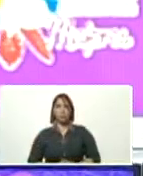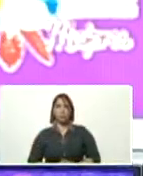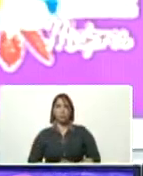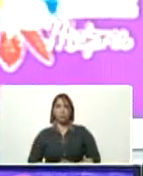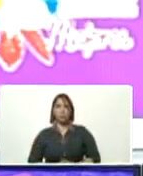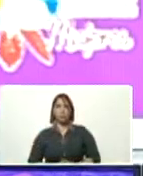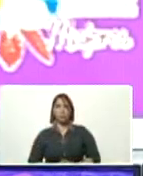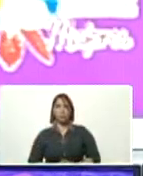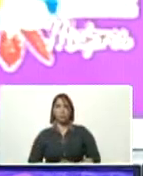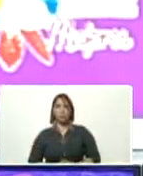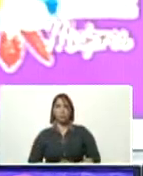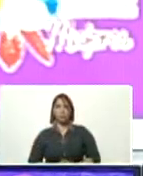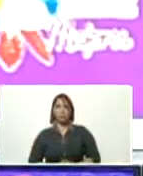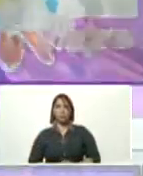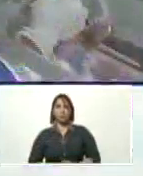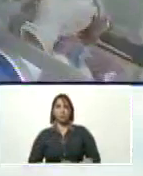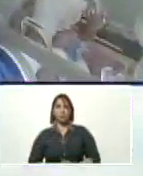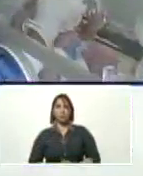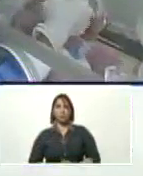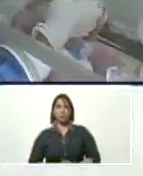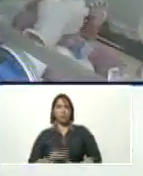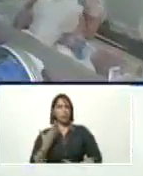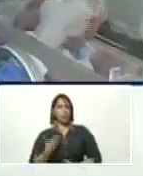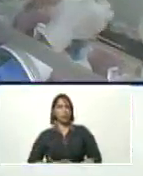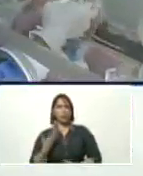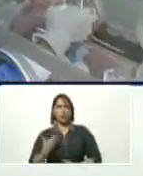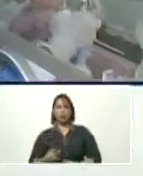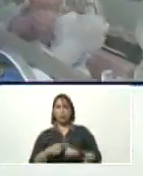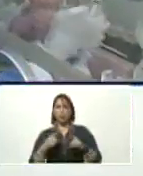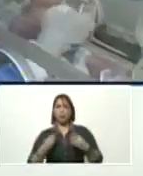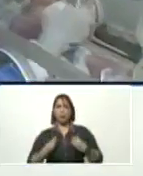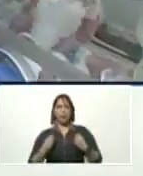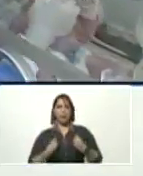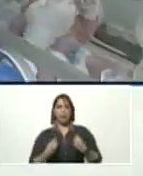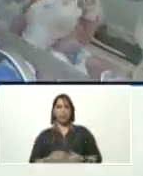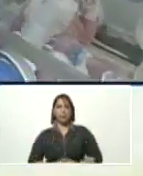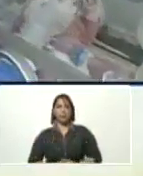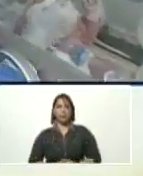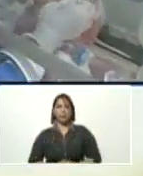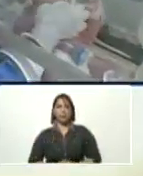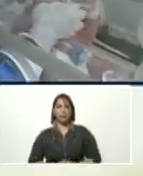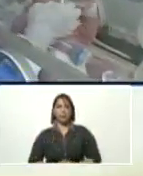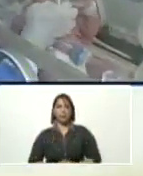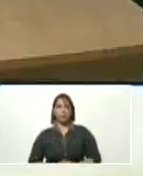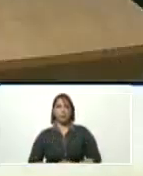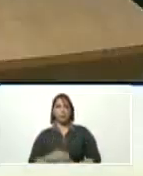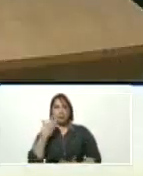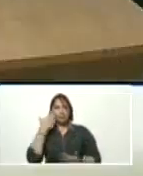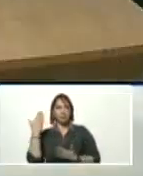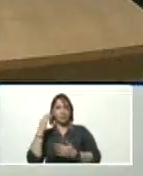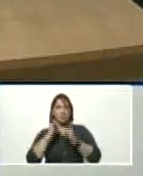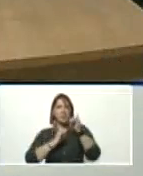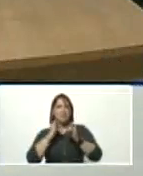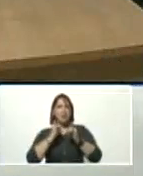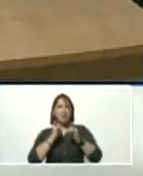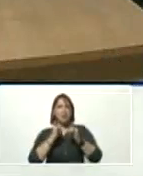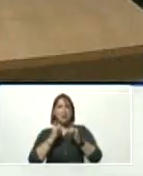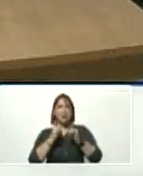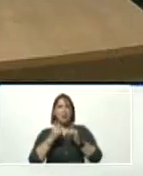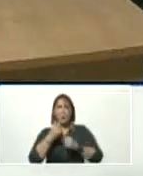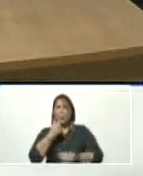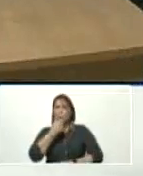son tan importantes para la vida. Mire ese muchachito ahí, le dan una